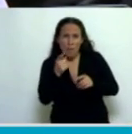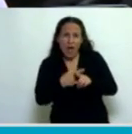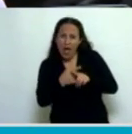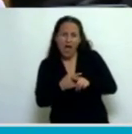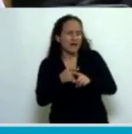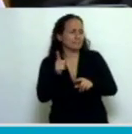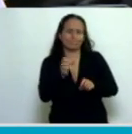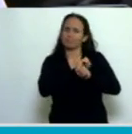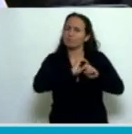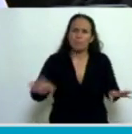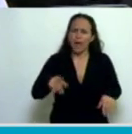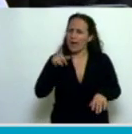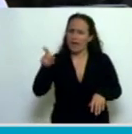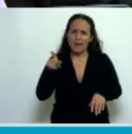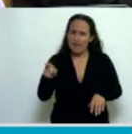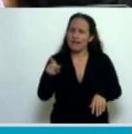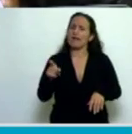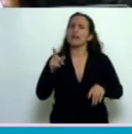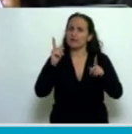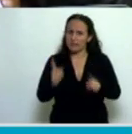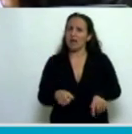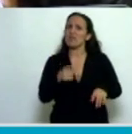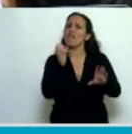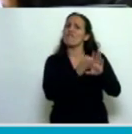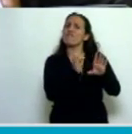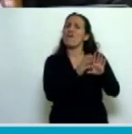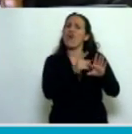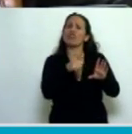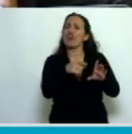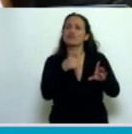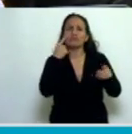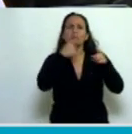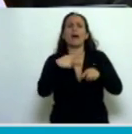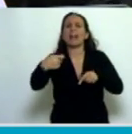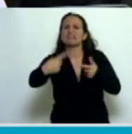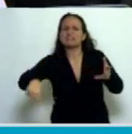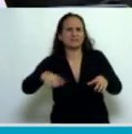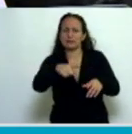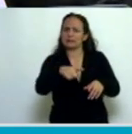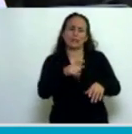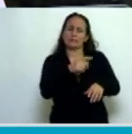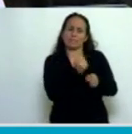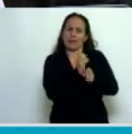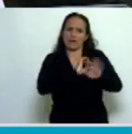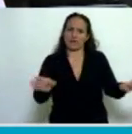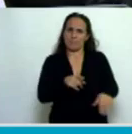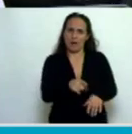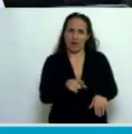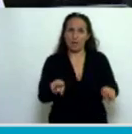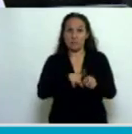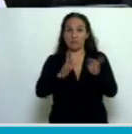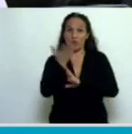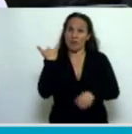la ineficaz utilización de muchos de los fondos destinados a la seguridad social. Como decía